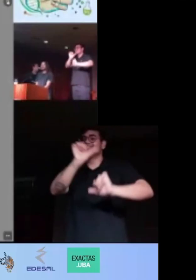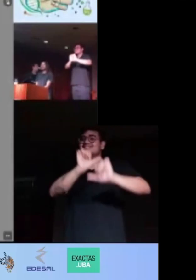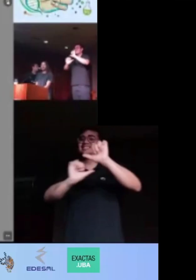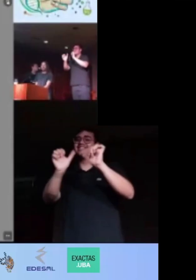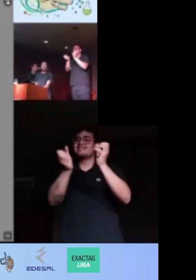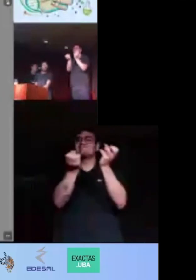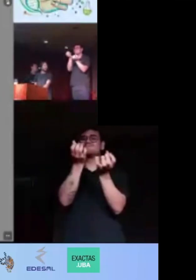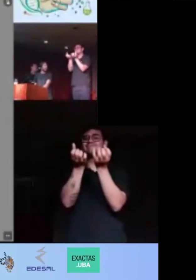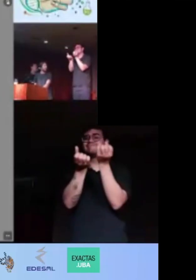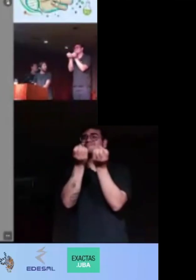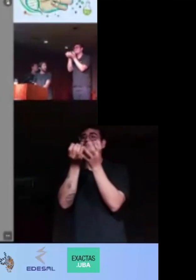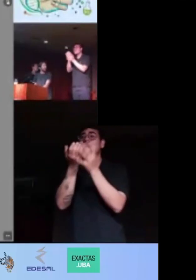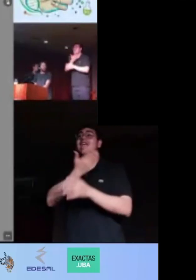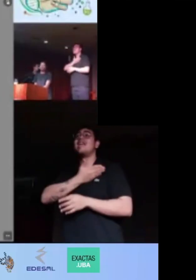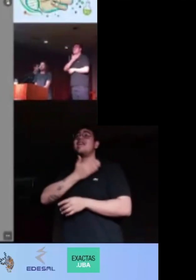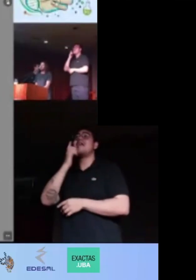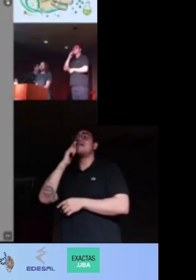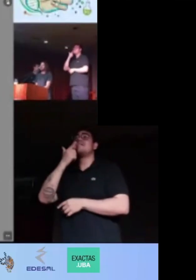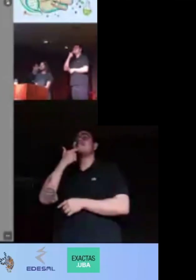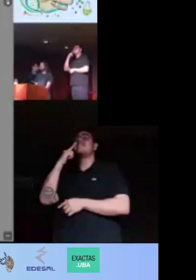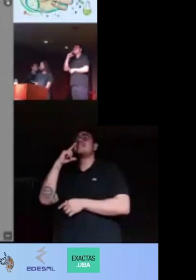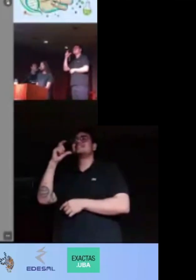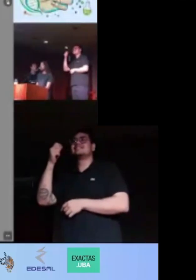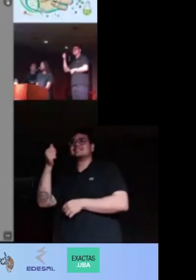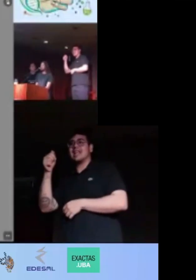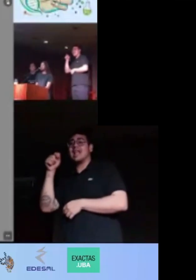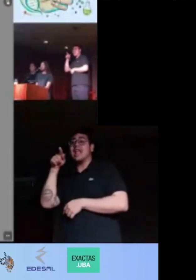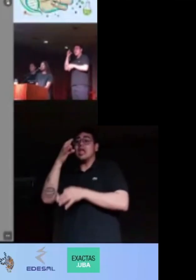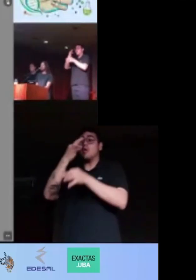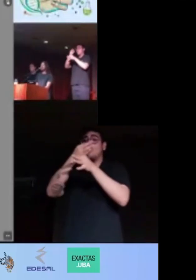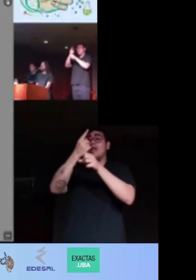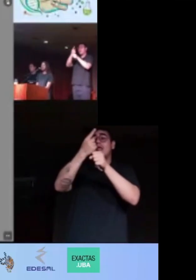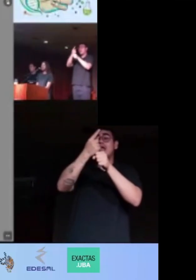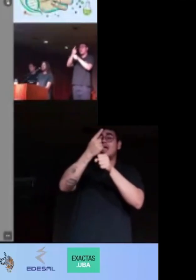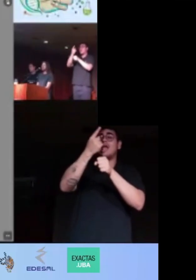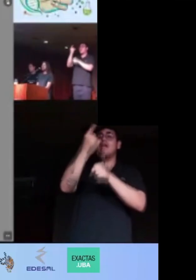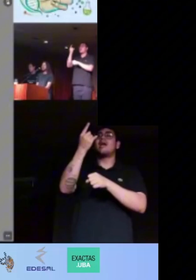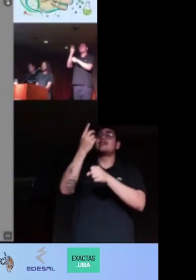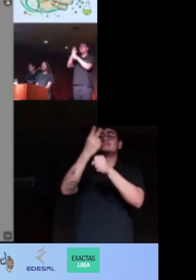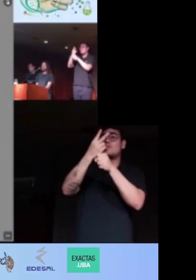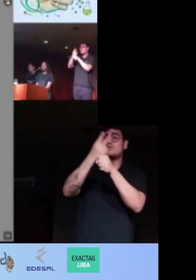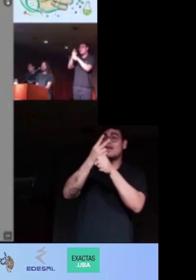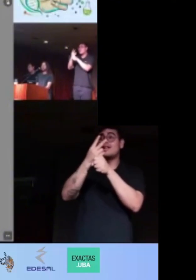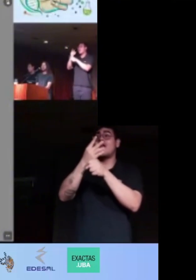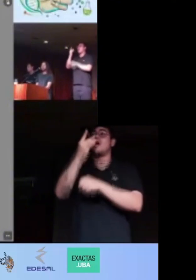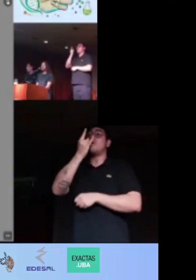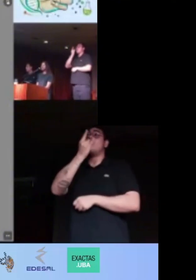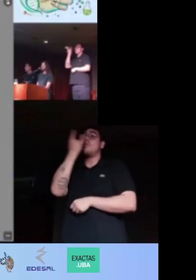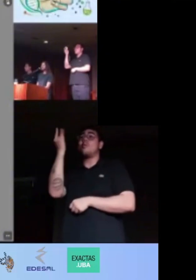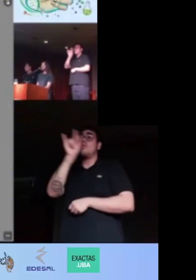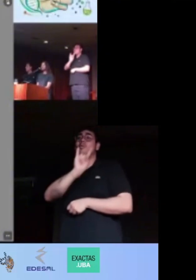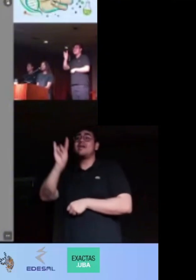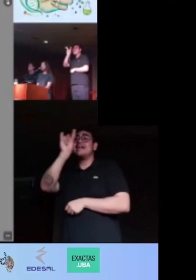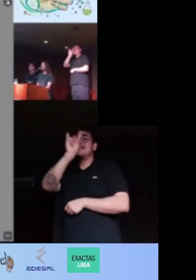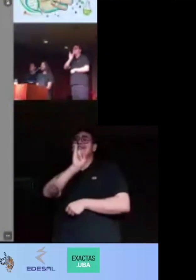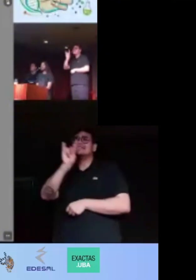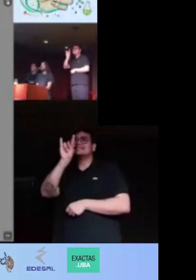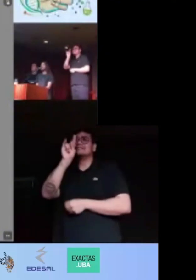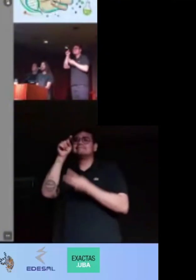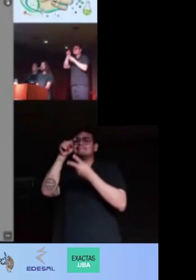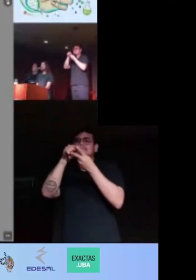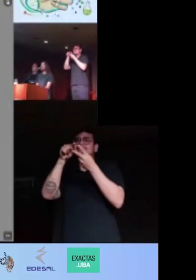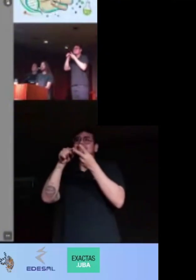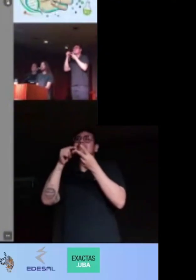tanto para nivel secundario como para nivel universitario, es un pilar fundamental dentro